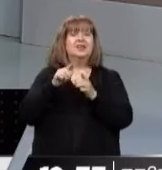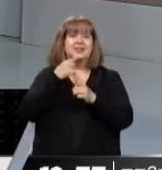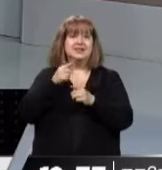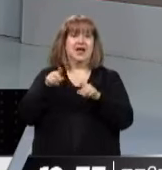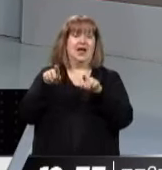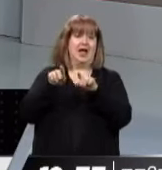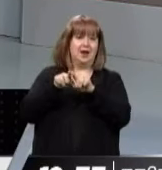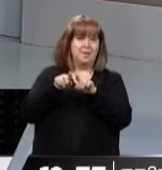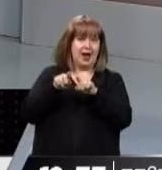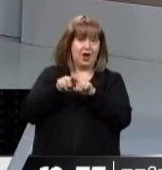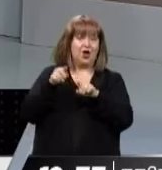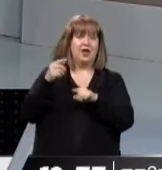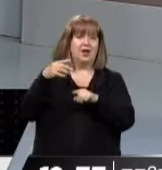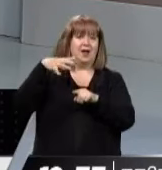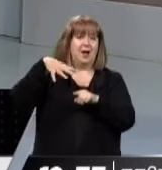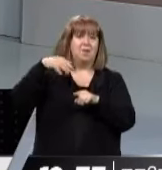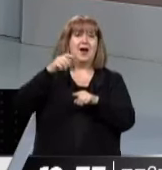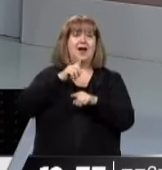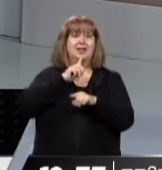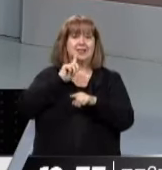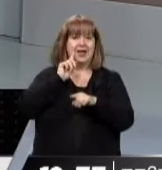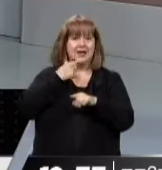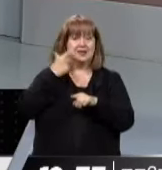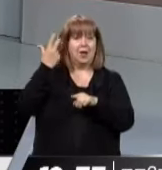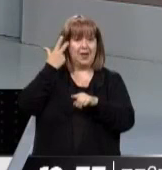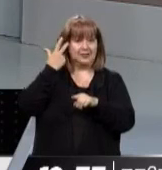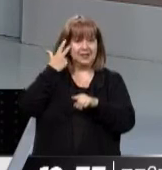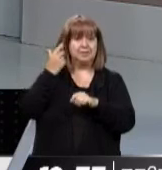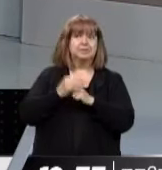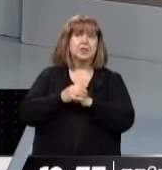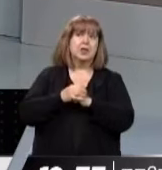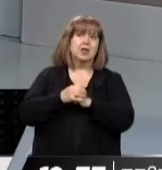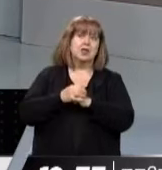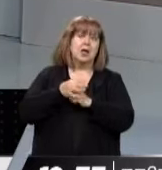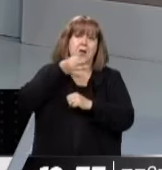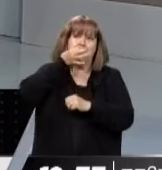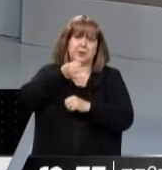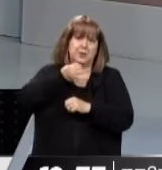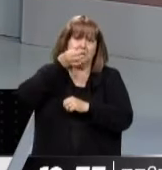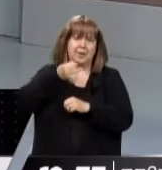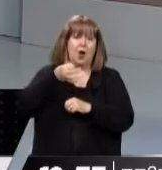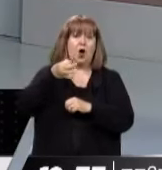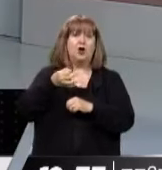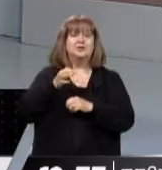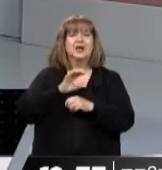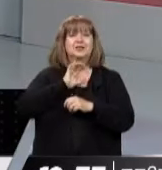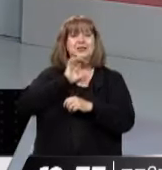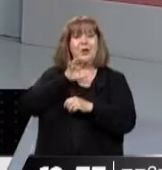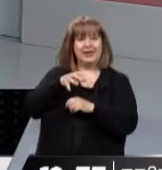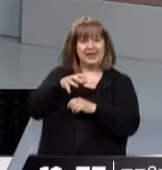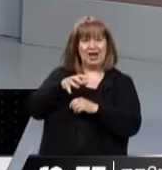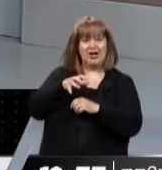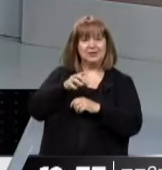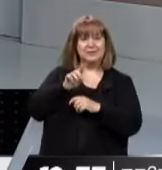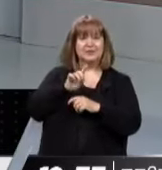muy fuerte, sin filtro, algo que no caracteriza a los Messi, ¿no? Claro. Siempre son muy medidos. Uh-huh. Hizo un Twitch con un sobrino de Messi, esta plataforma